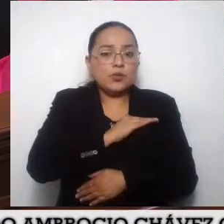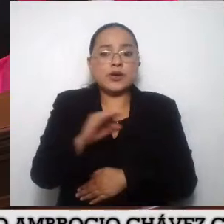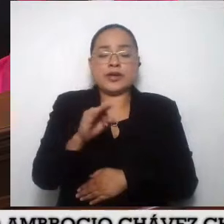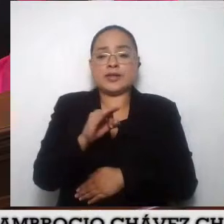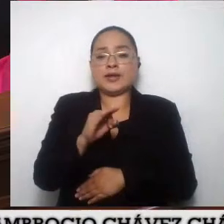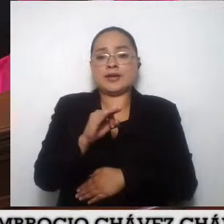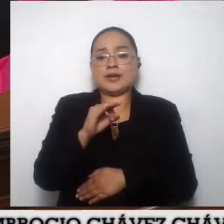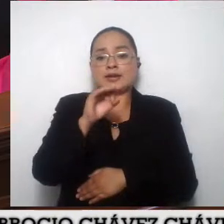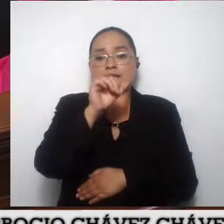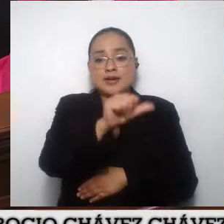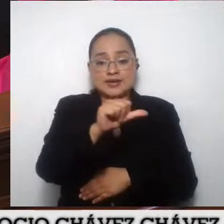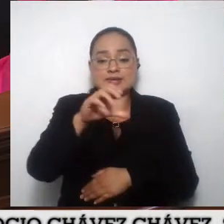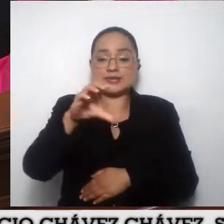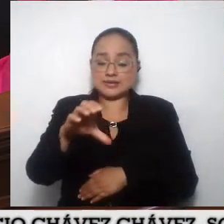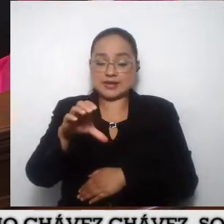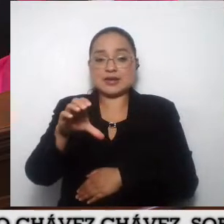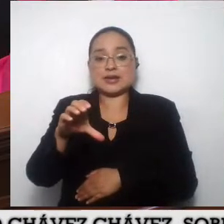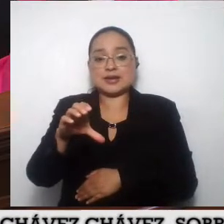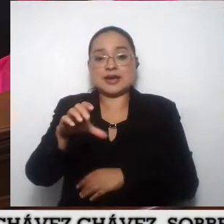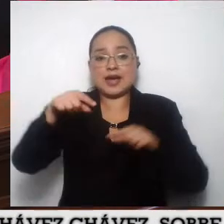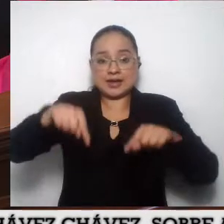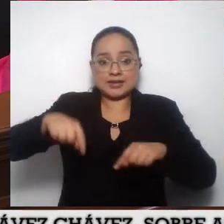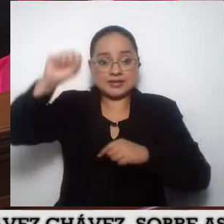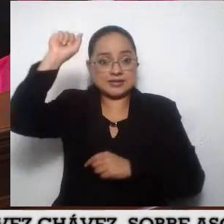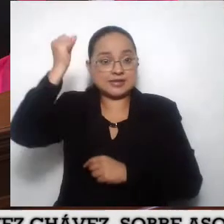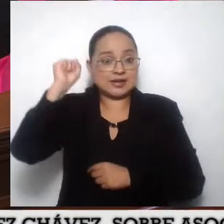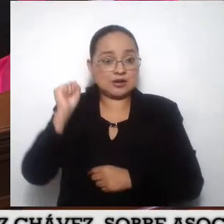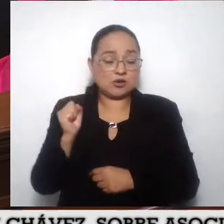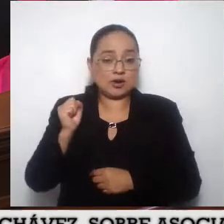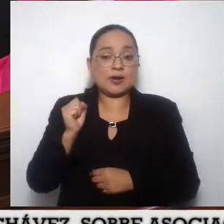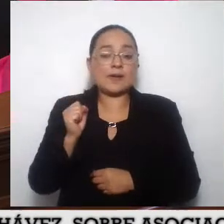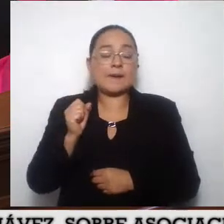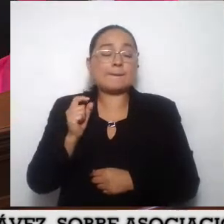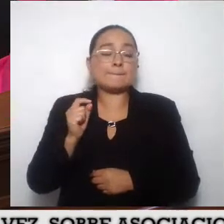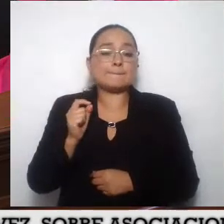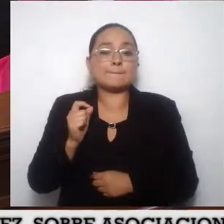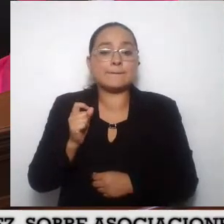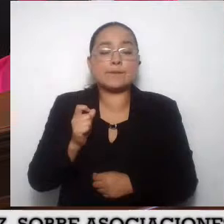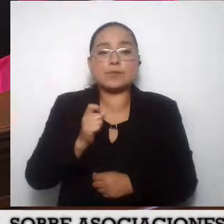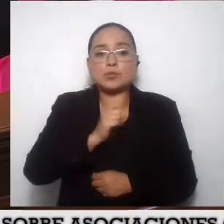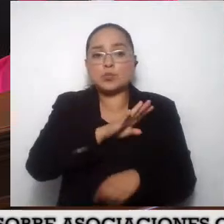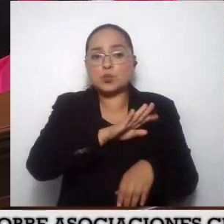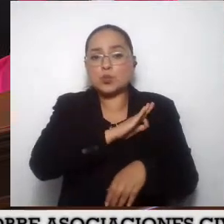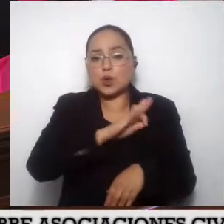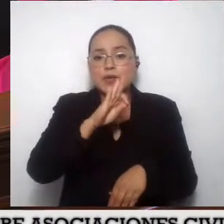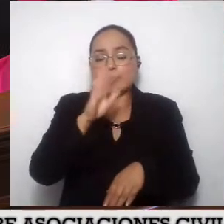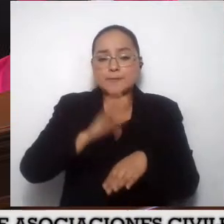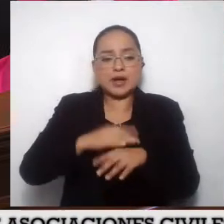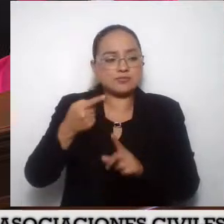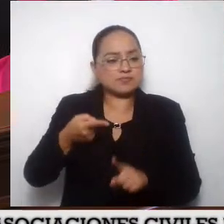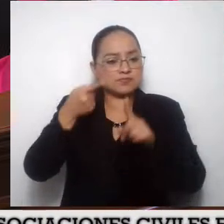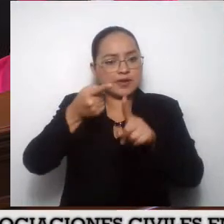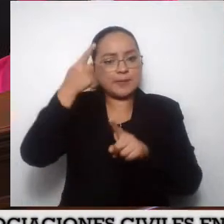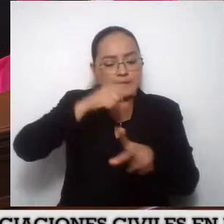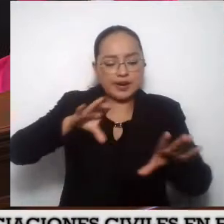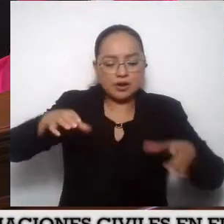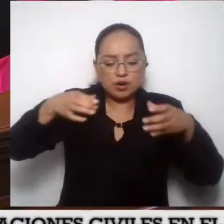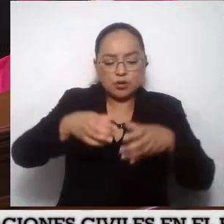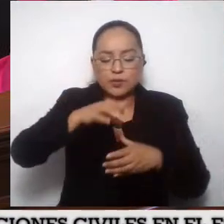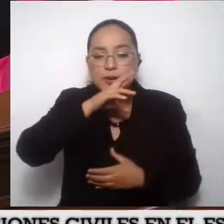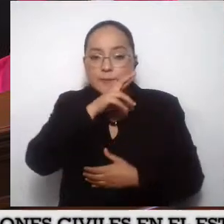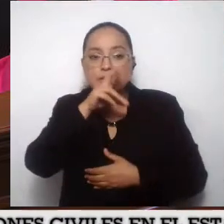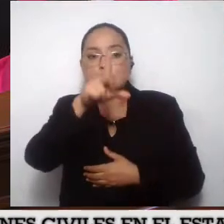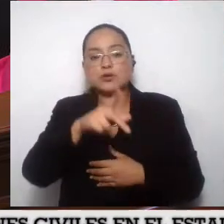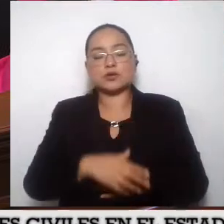civiles de Sinaloa puedan trabajar por el bien de la comunidad. Las asociaciones